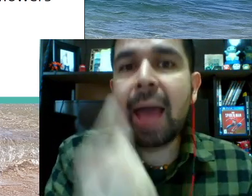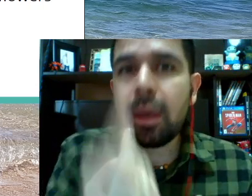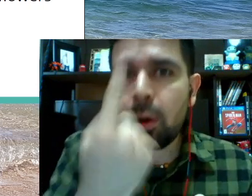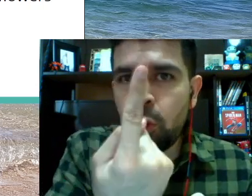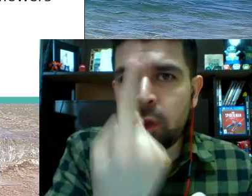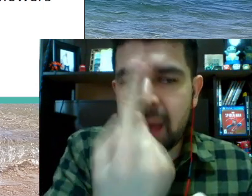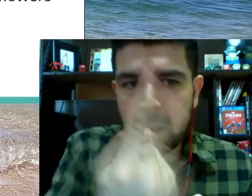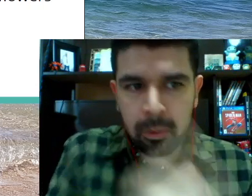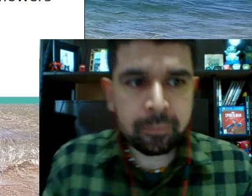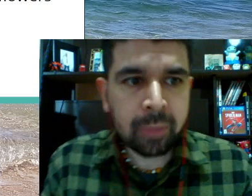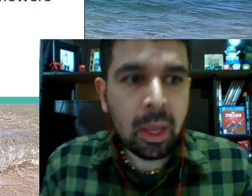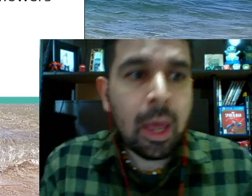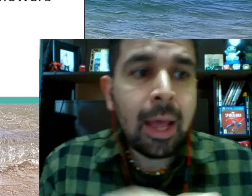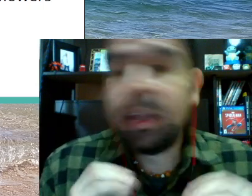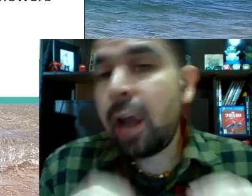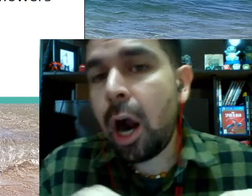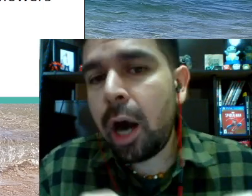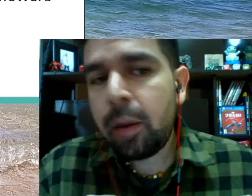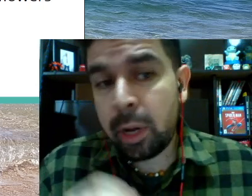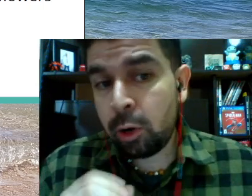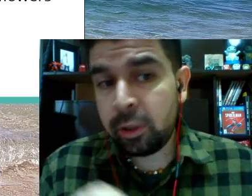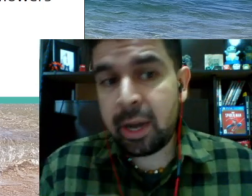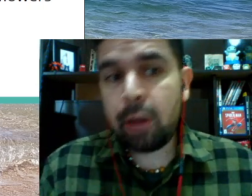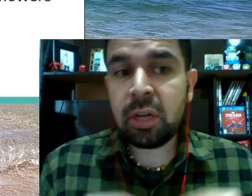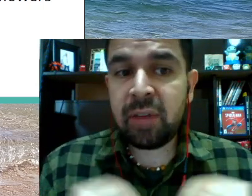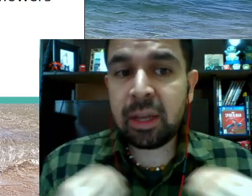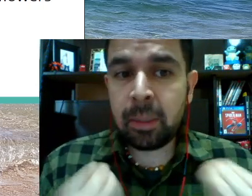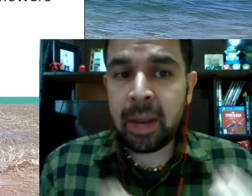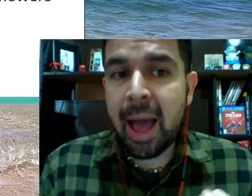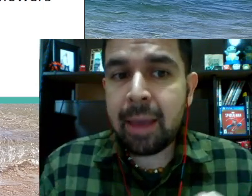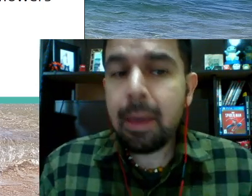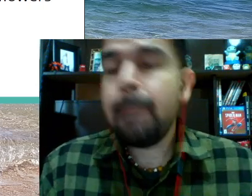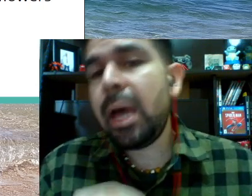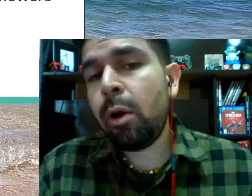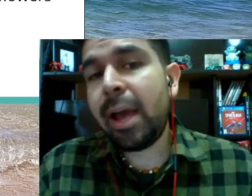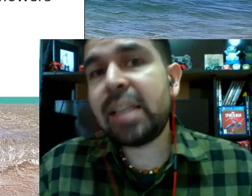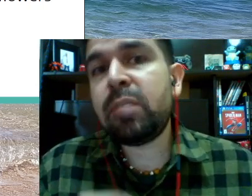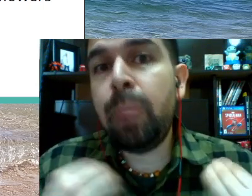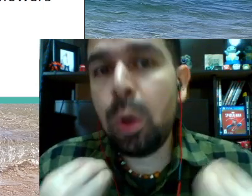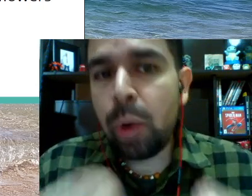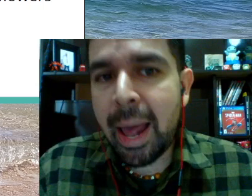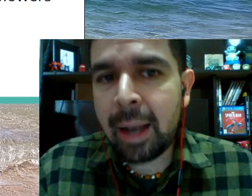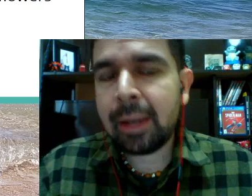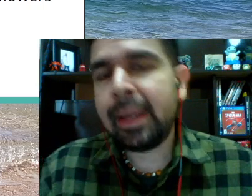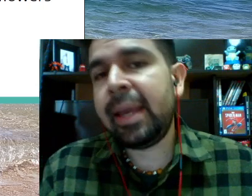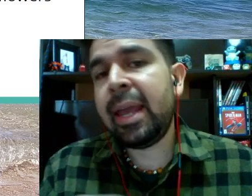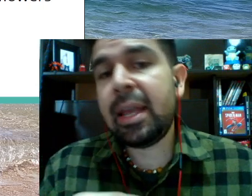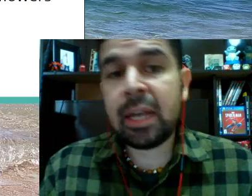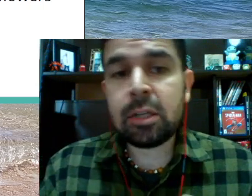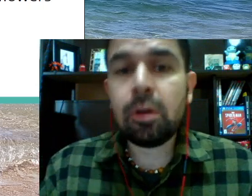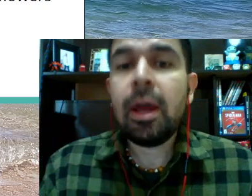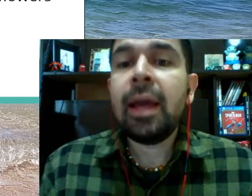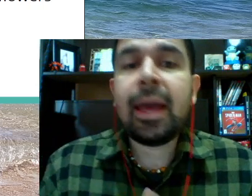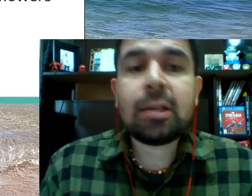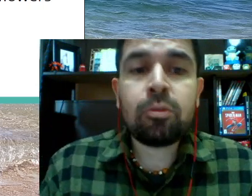hay uno de algo será por el contrario significa también hay pero es plural qué quiere decir